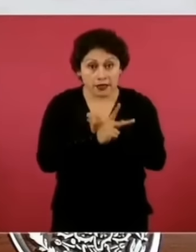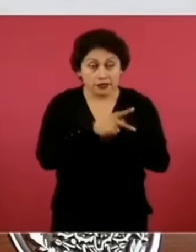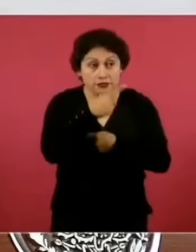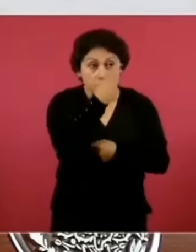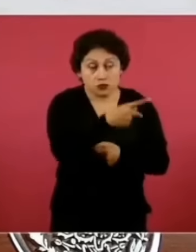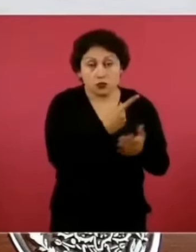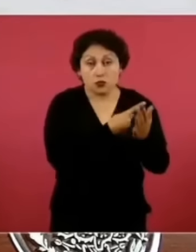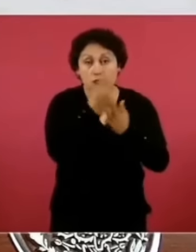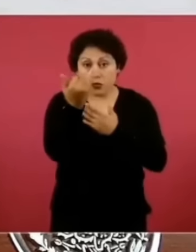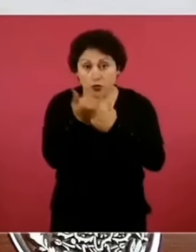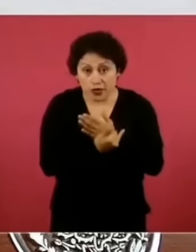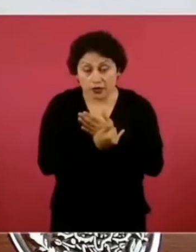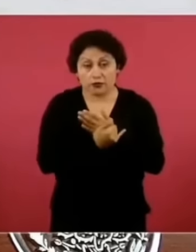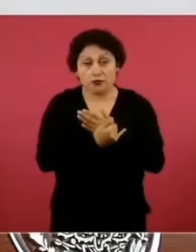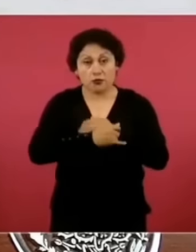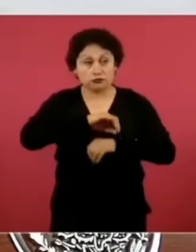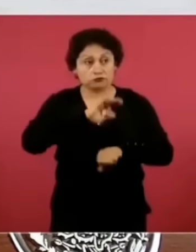de nación.